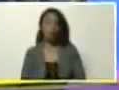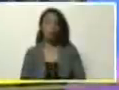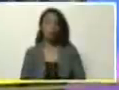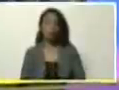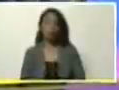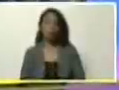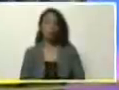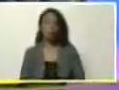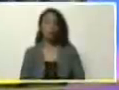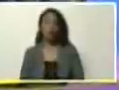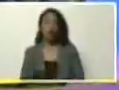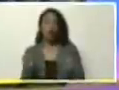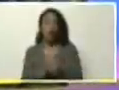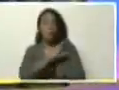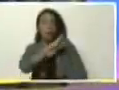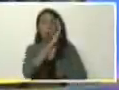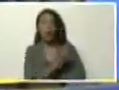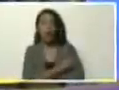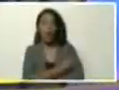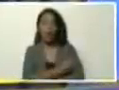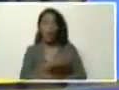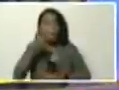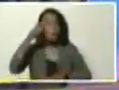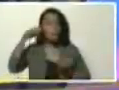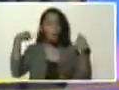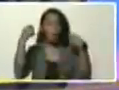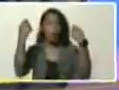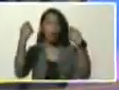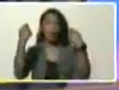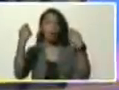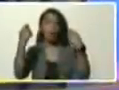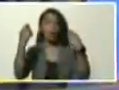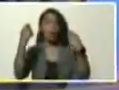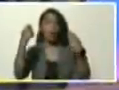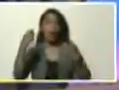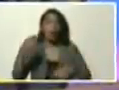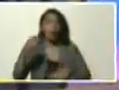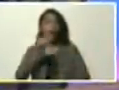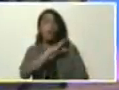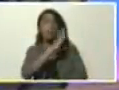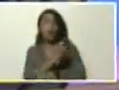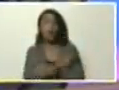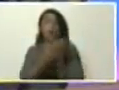con el poder popular, con el poder comunal.